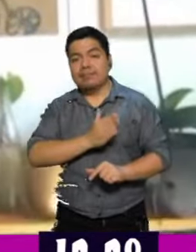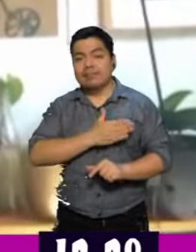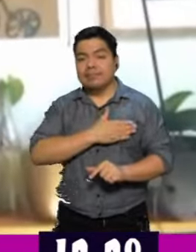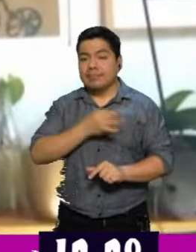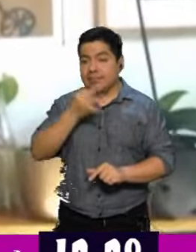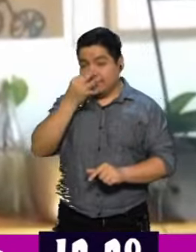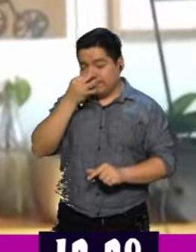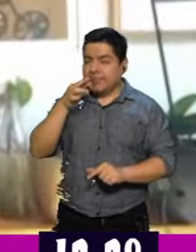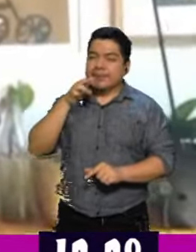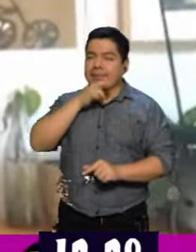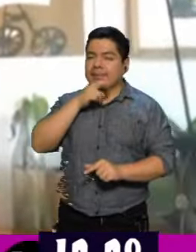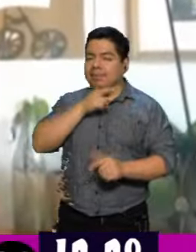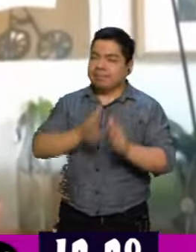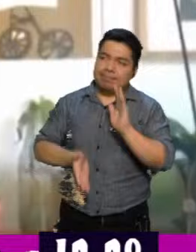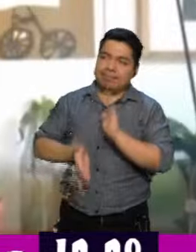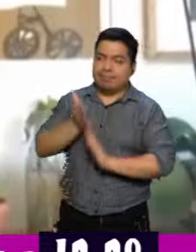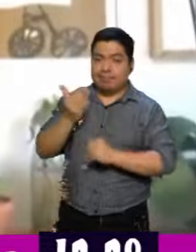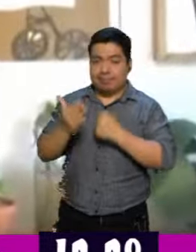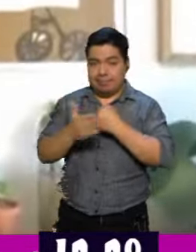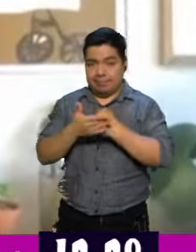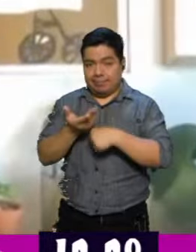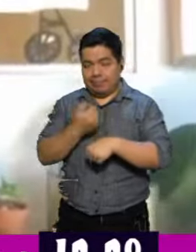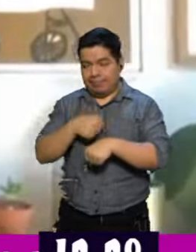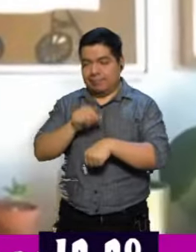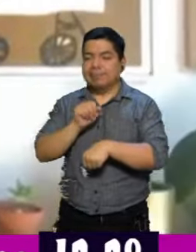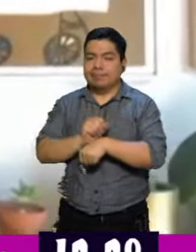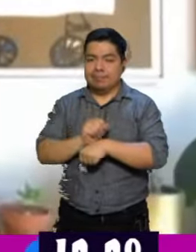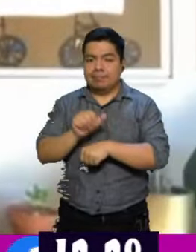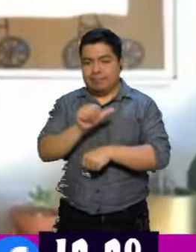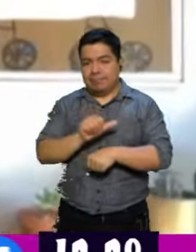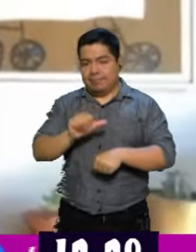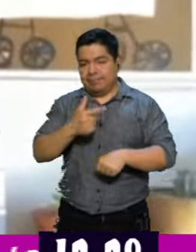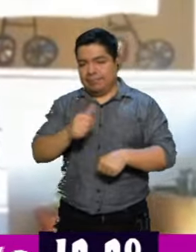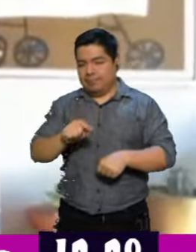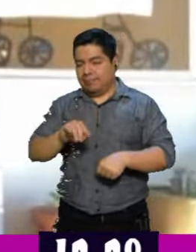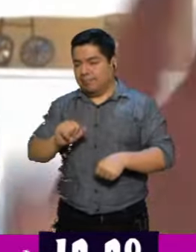ya tengo que tomar un vuelo y yo los veo la próxima semana. Me encuentran en redes como @gonyz, GonyZ.